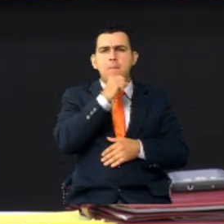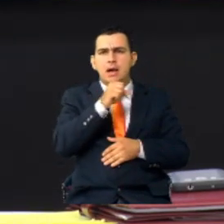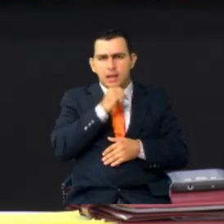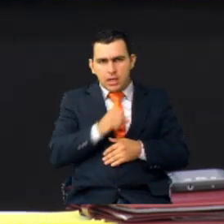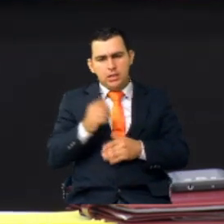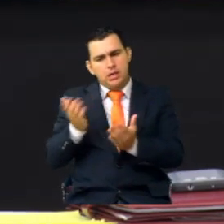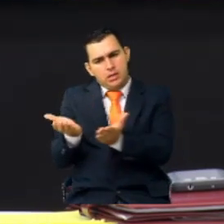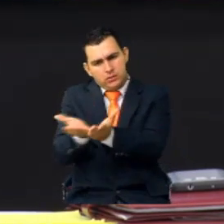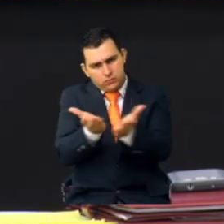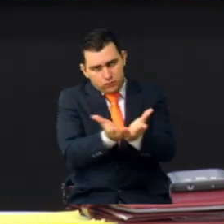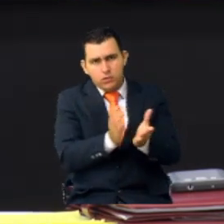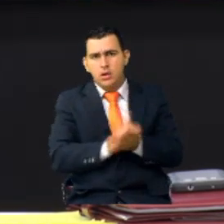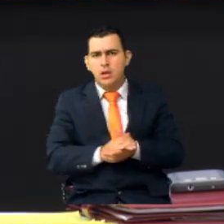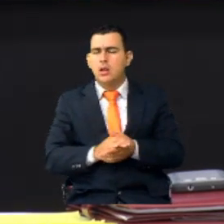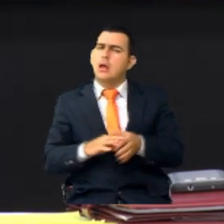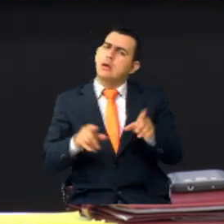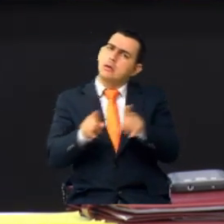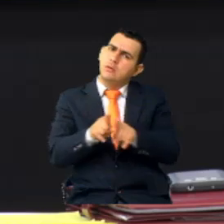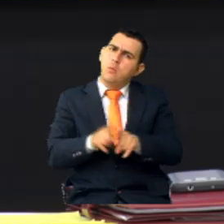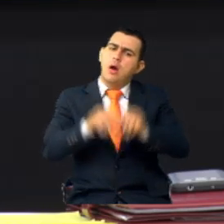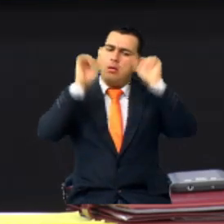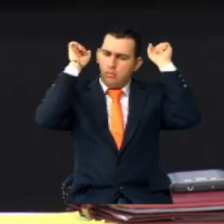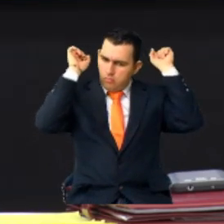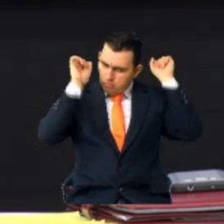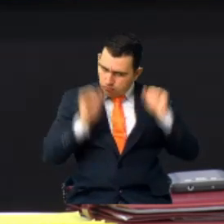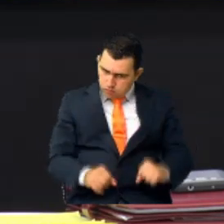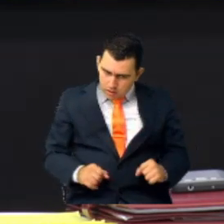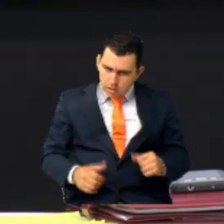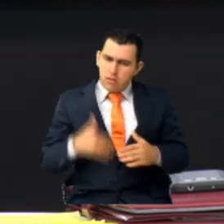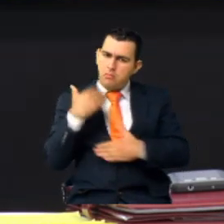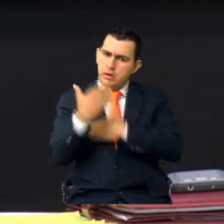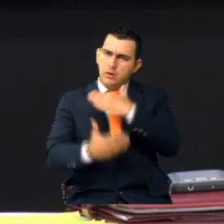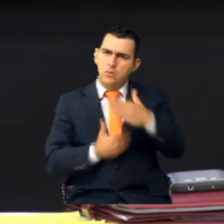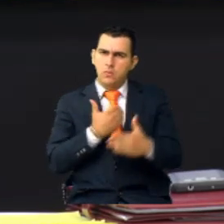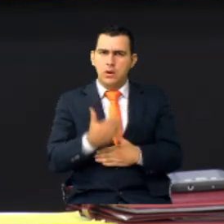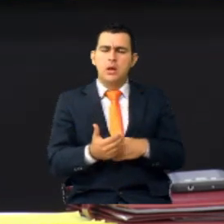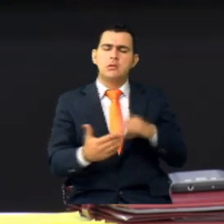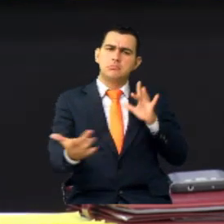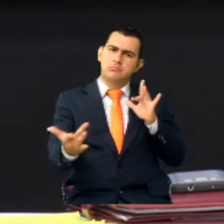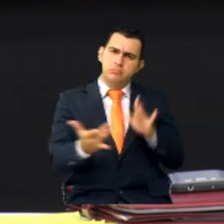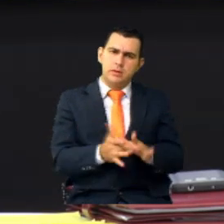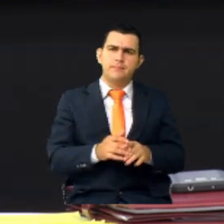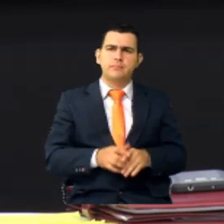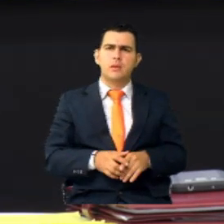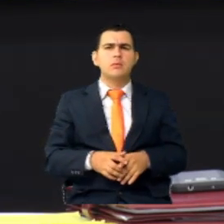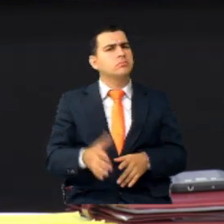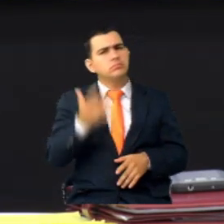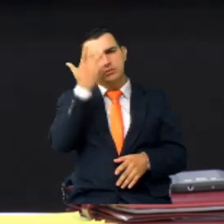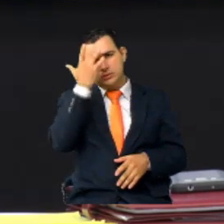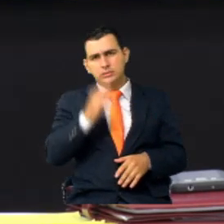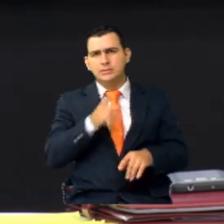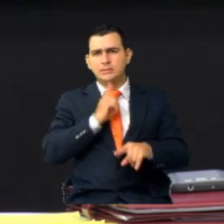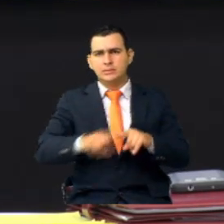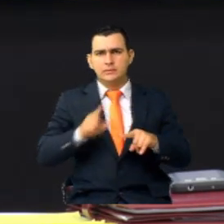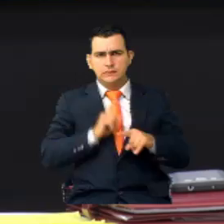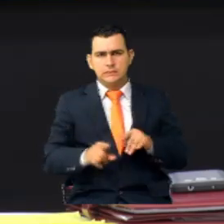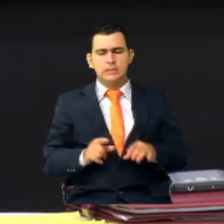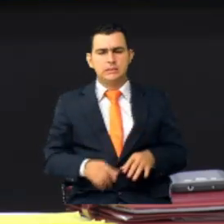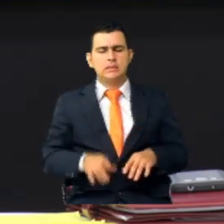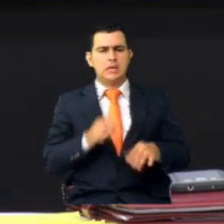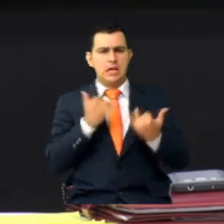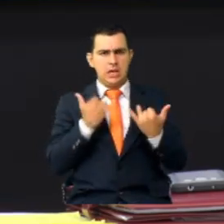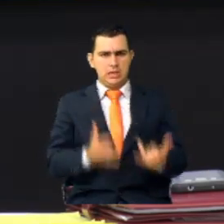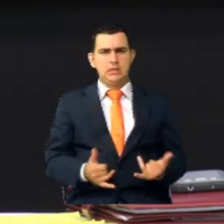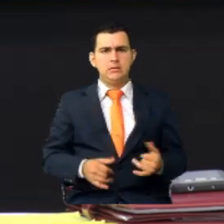continúe mejorándola de acuerdo a los pronunciamientos que nos den los diferentes sectores del sindicato de